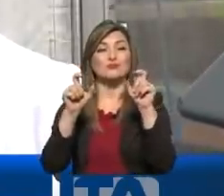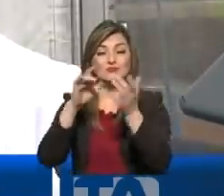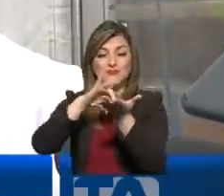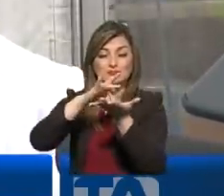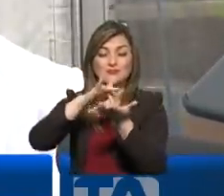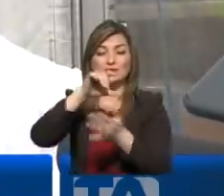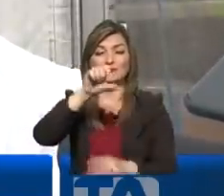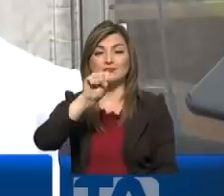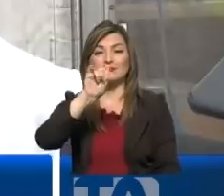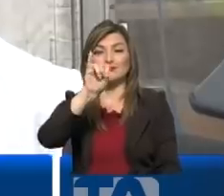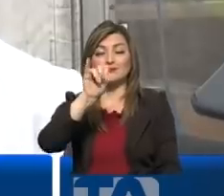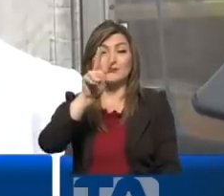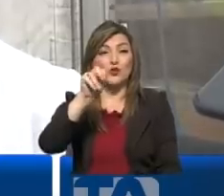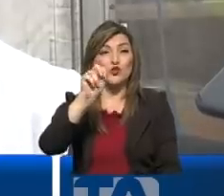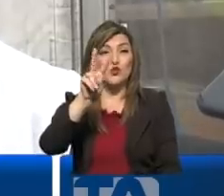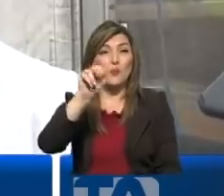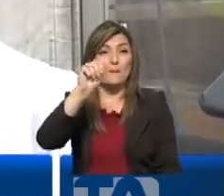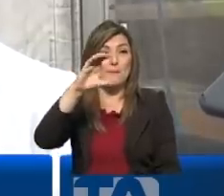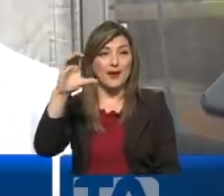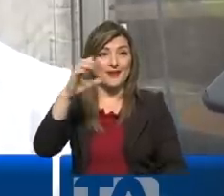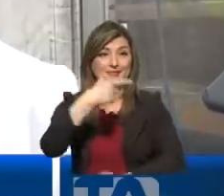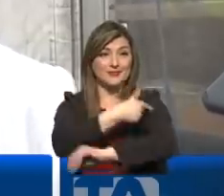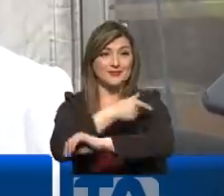más de